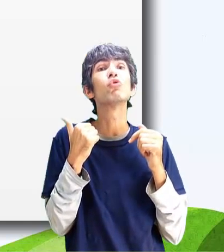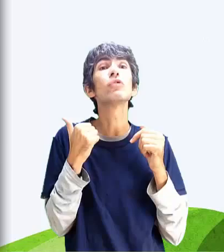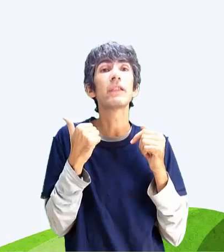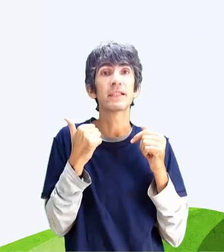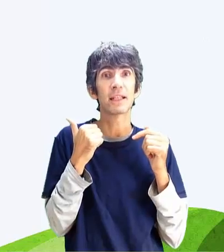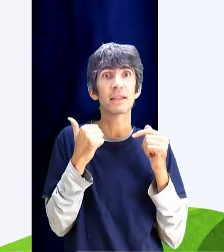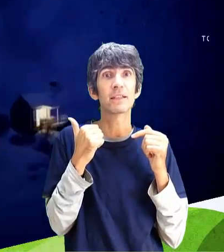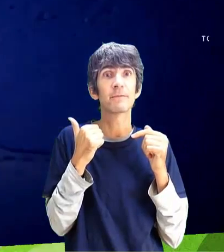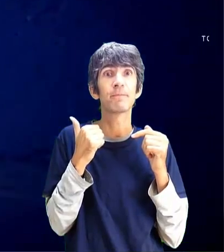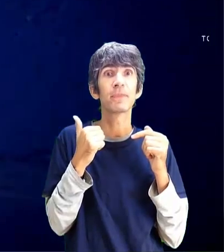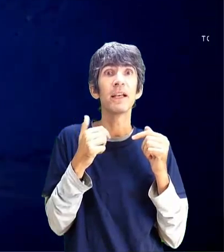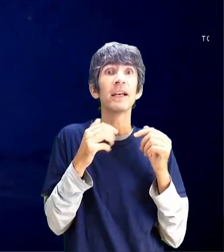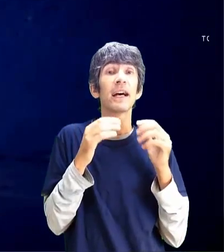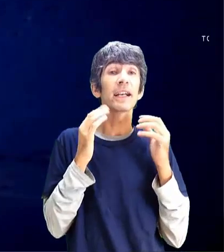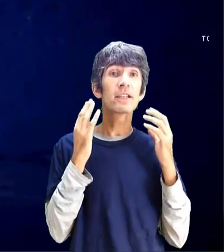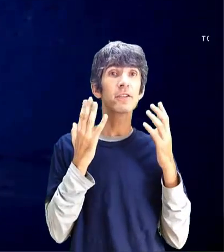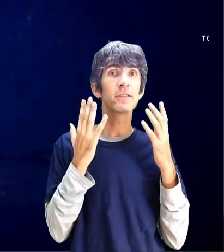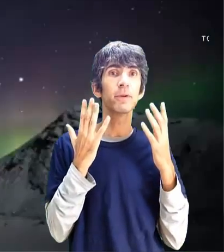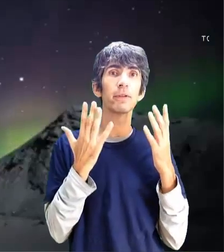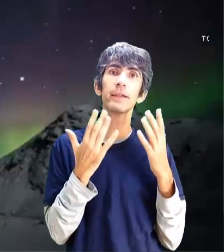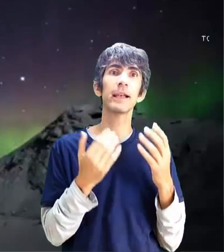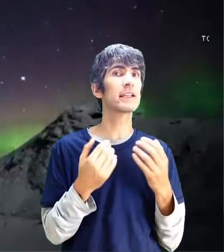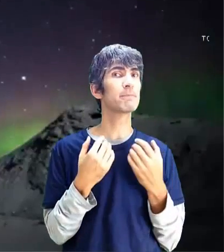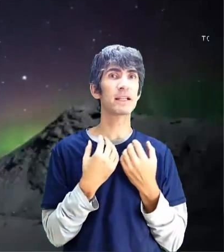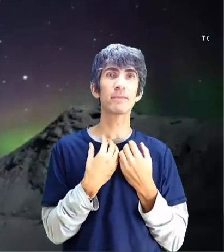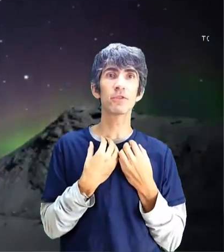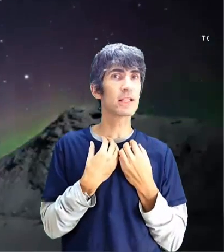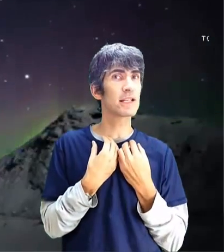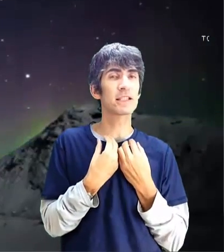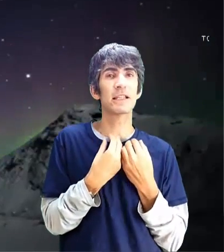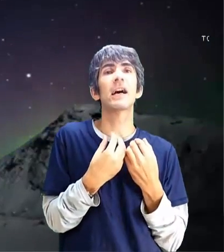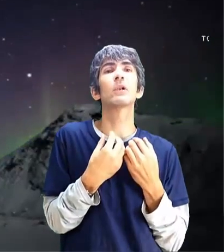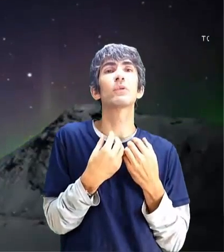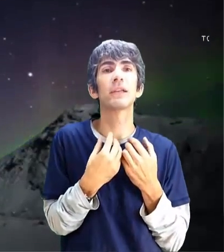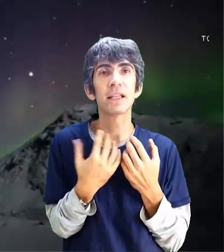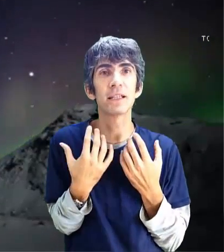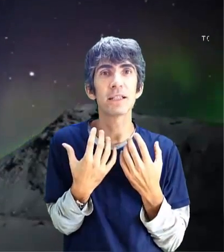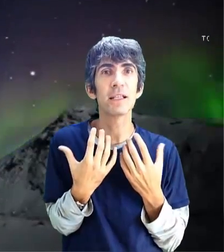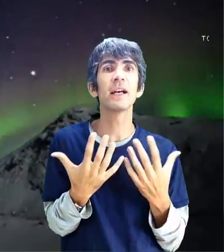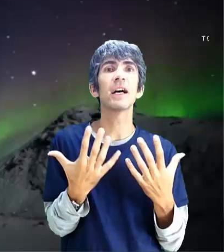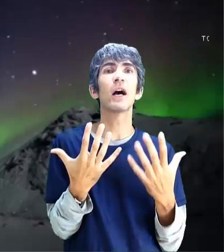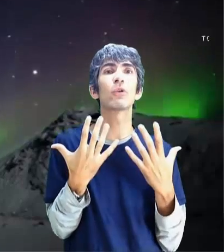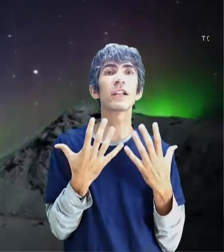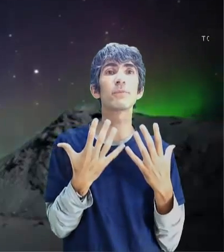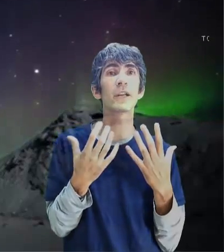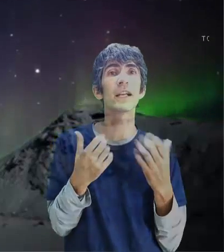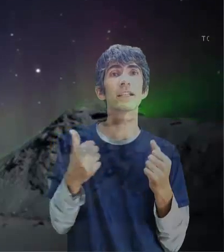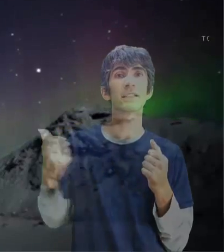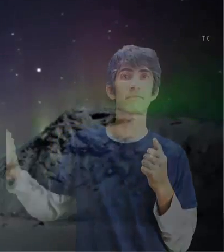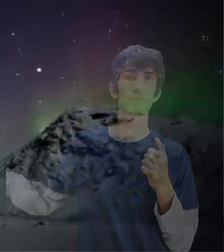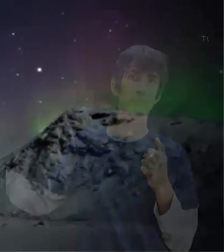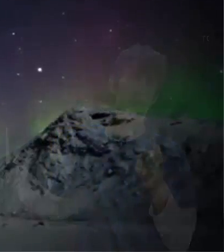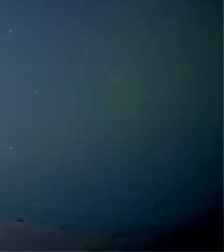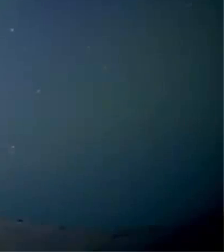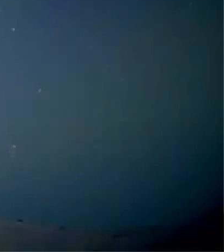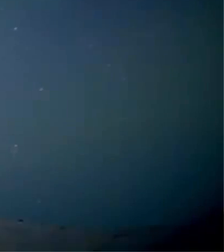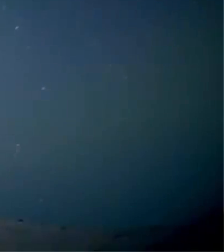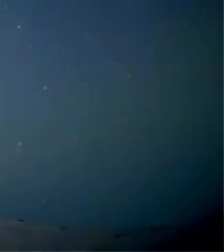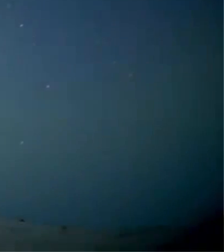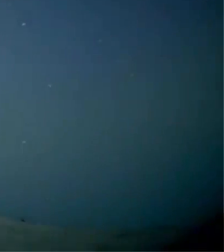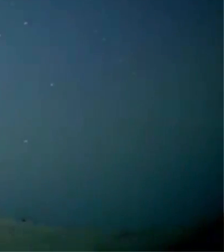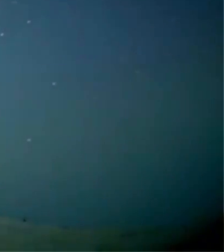Tierra muy distantes. Aquí es donde se producen las pasmosas, las alucinantes auroras boreales.